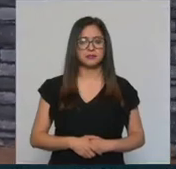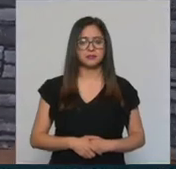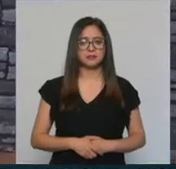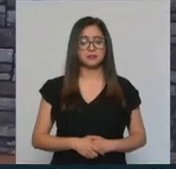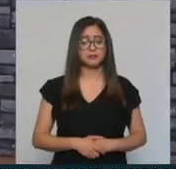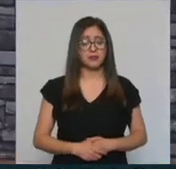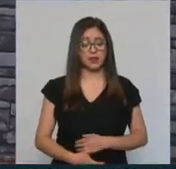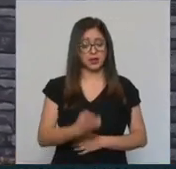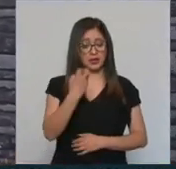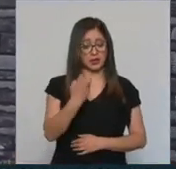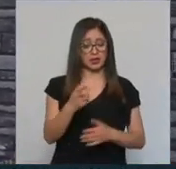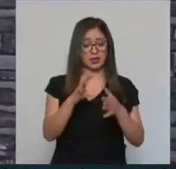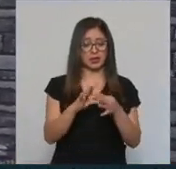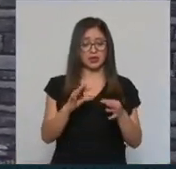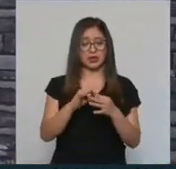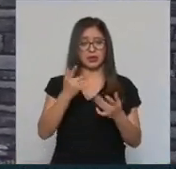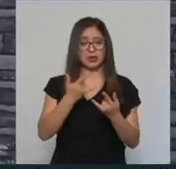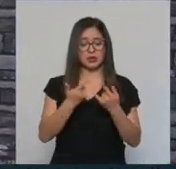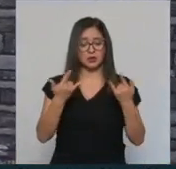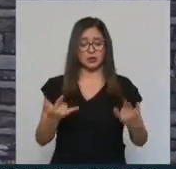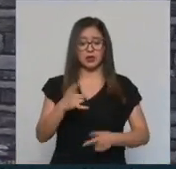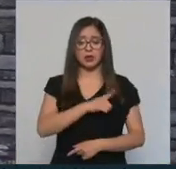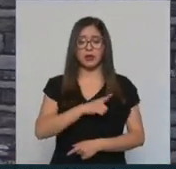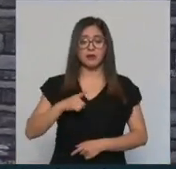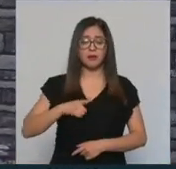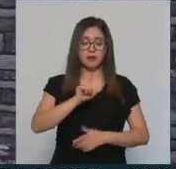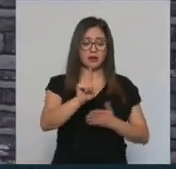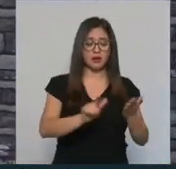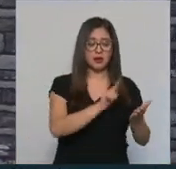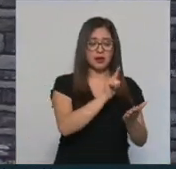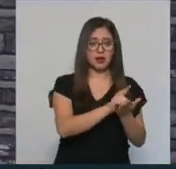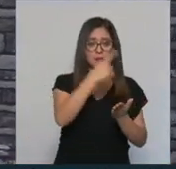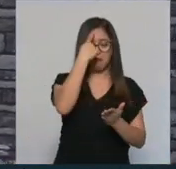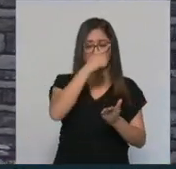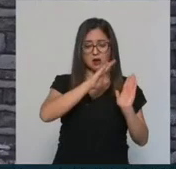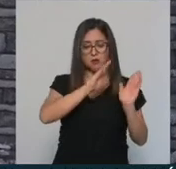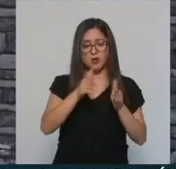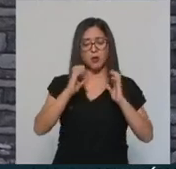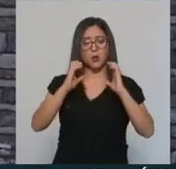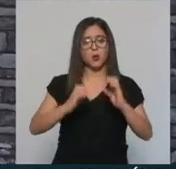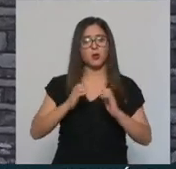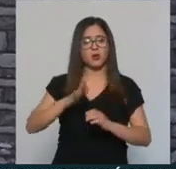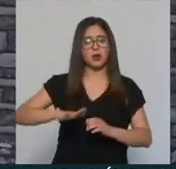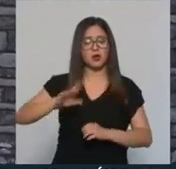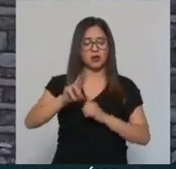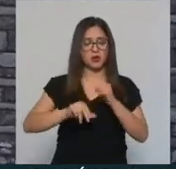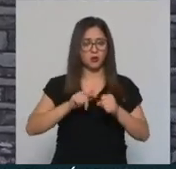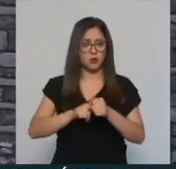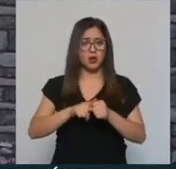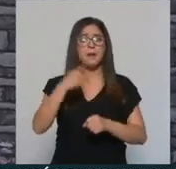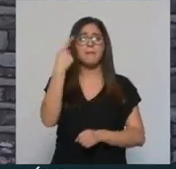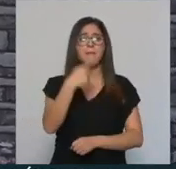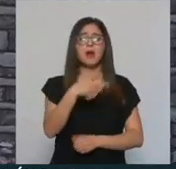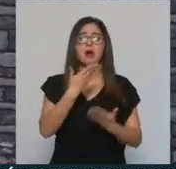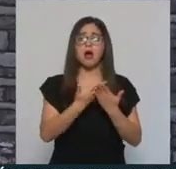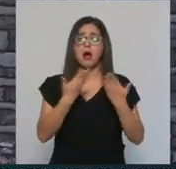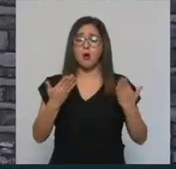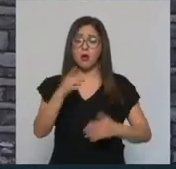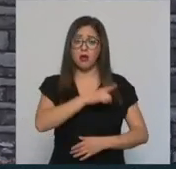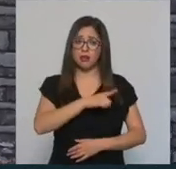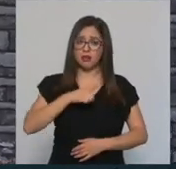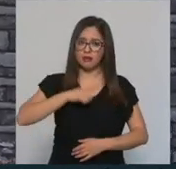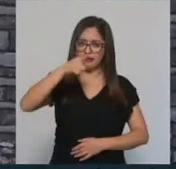Bueno, pues ahí está la historia, es necesario legislar en el cuidado del medio ambiente y bueno, precisamente al respecto ponga mucha atención si usted acostumbra a utilizar popotes o algunos